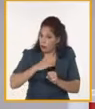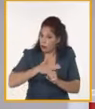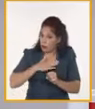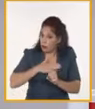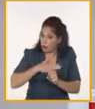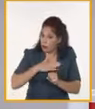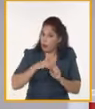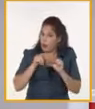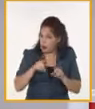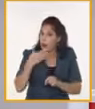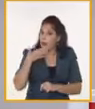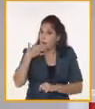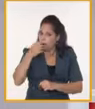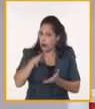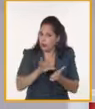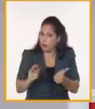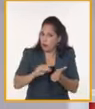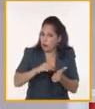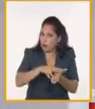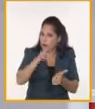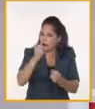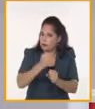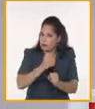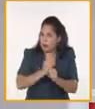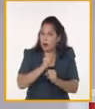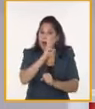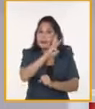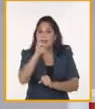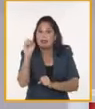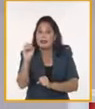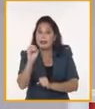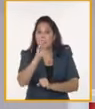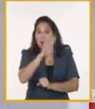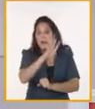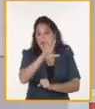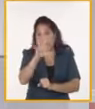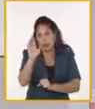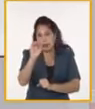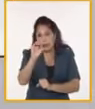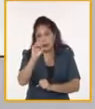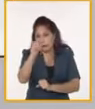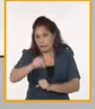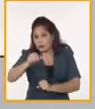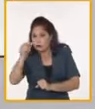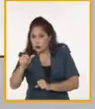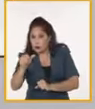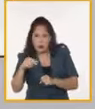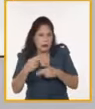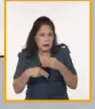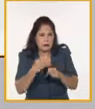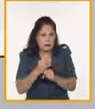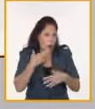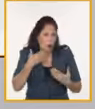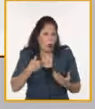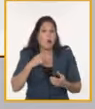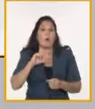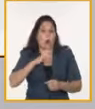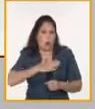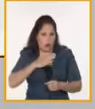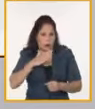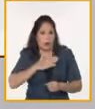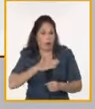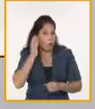opción válida de empleo actualmente más de 300 de 590,000 personas ejercen el trabajo por cuenta propia hay una representación